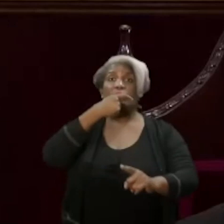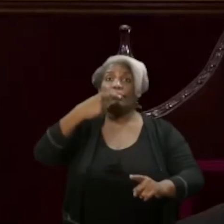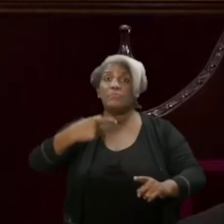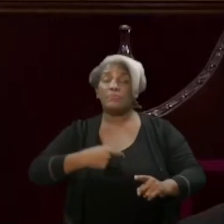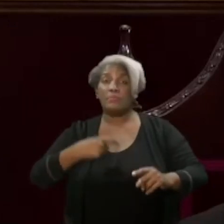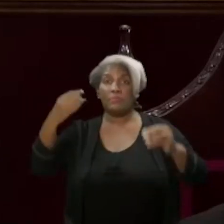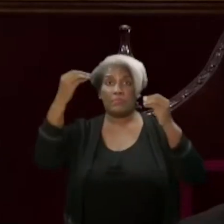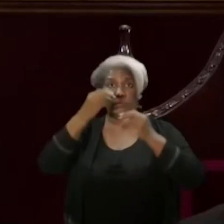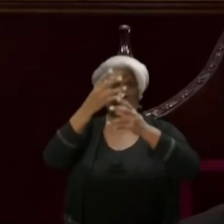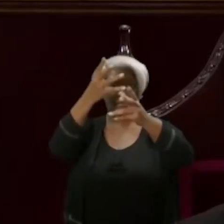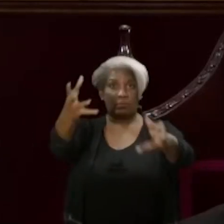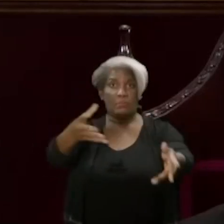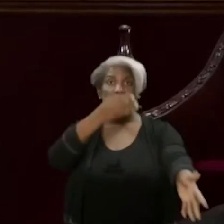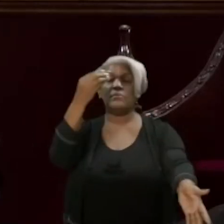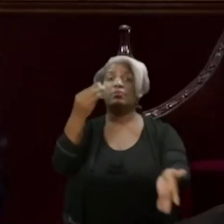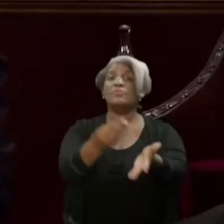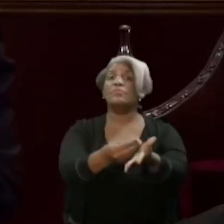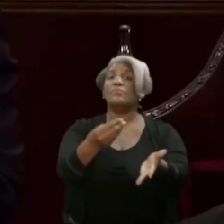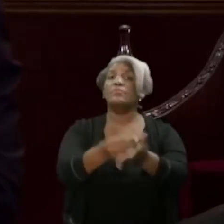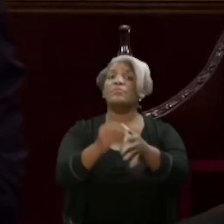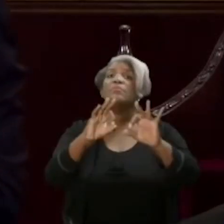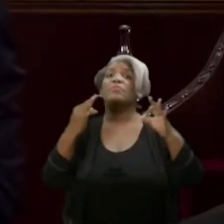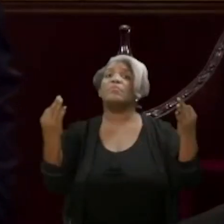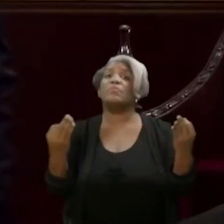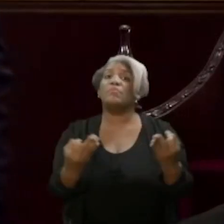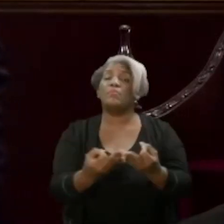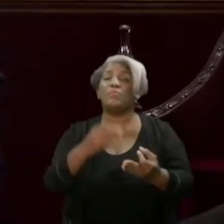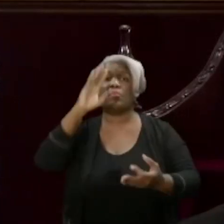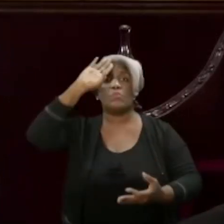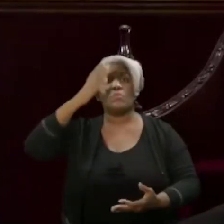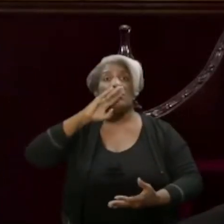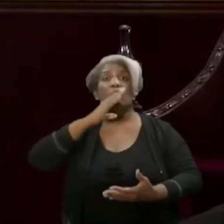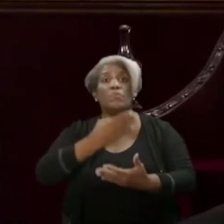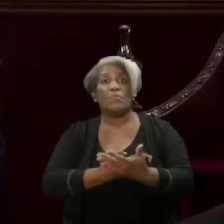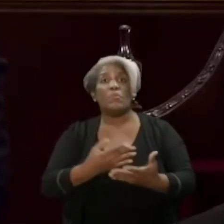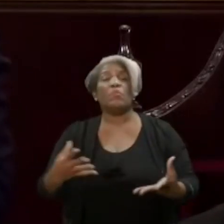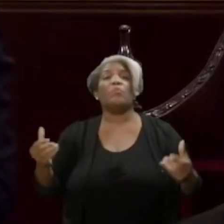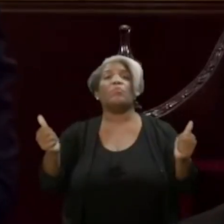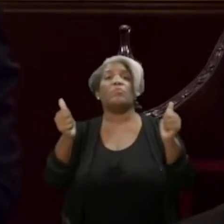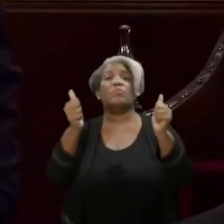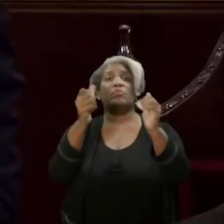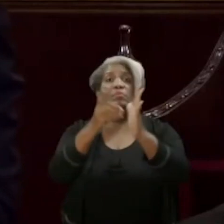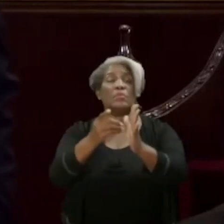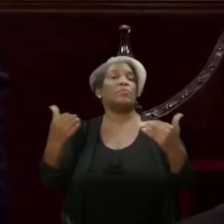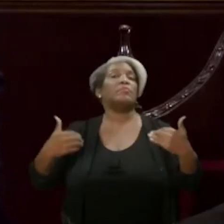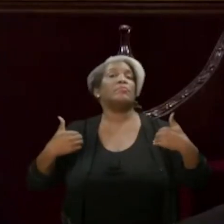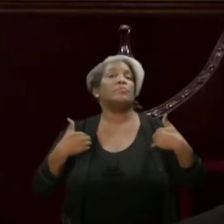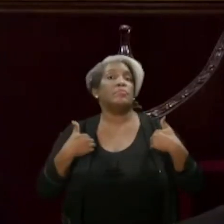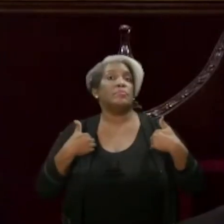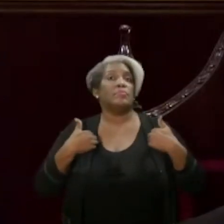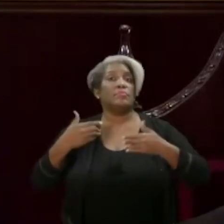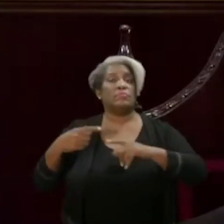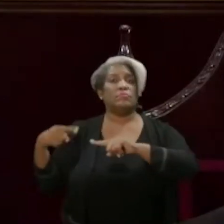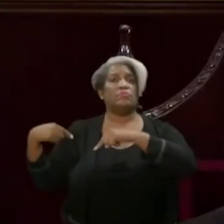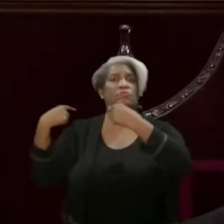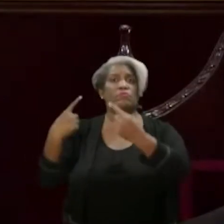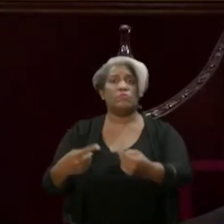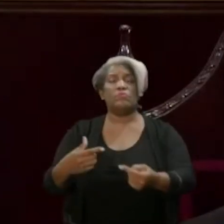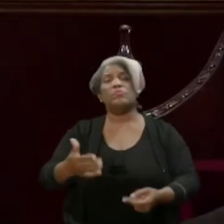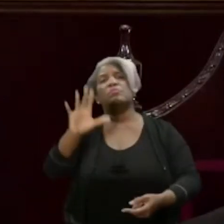éxito el Fondo para las Familias con Niños y Niñas Adolescentes con Discapacidad. A la fecha han sido